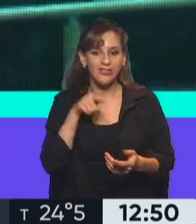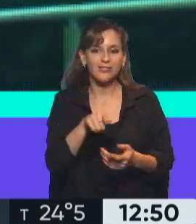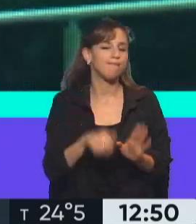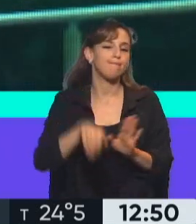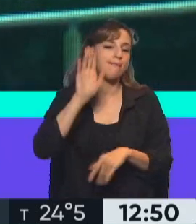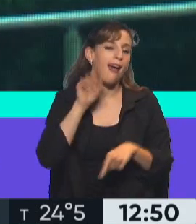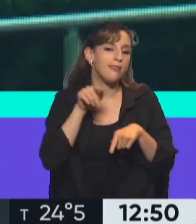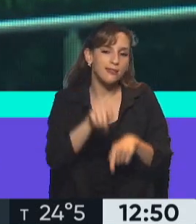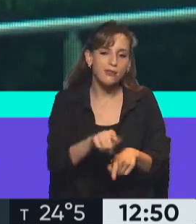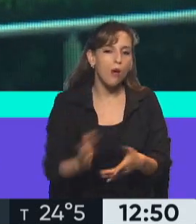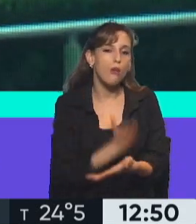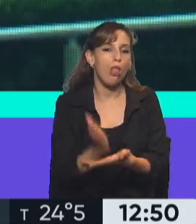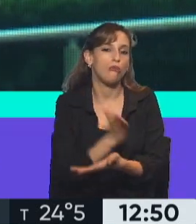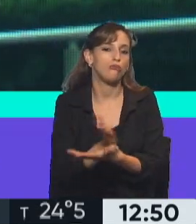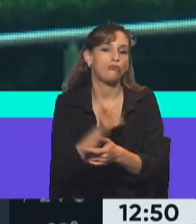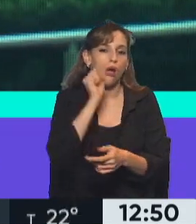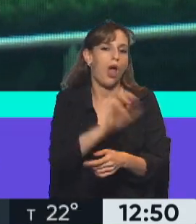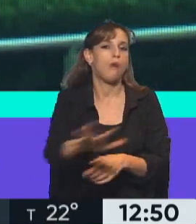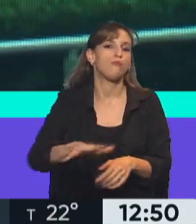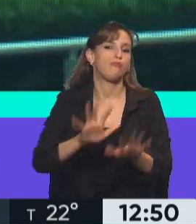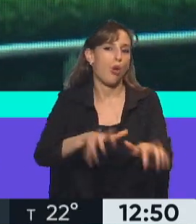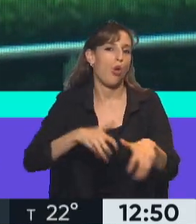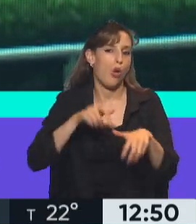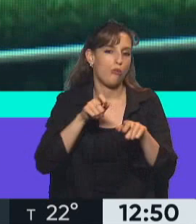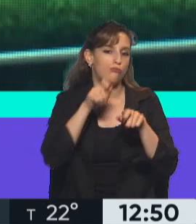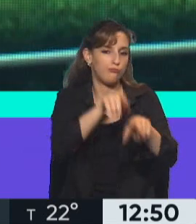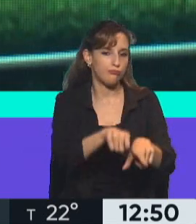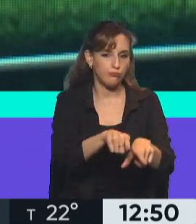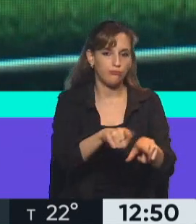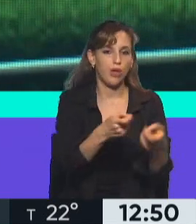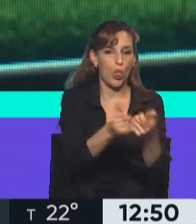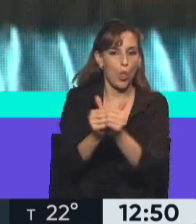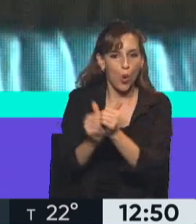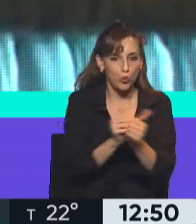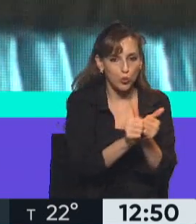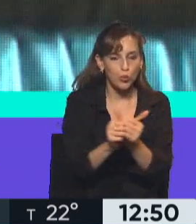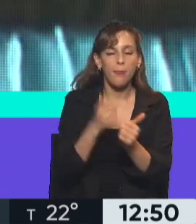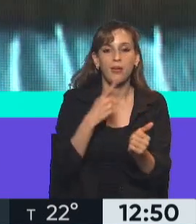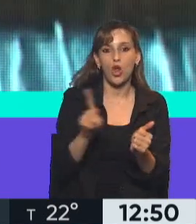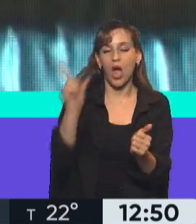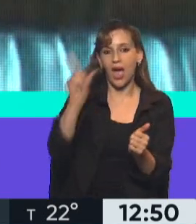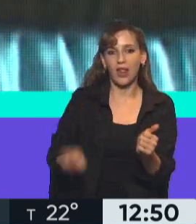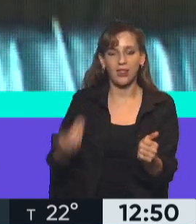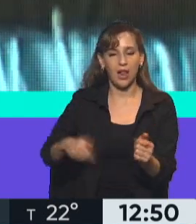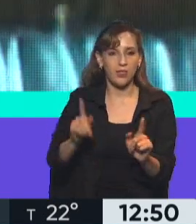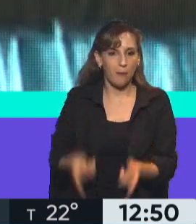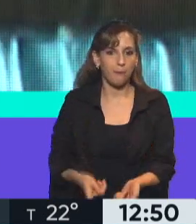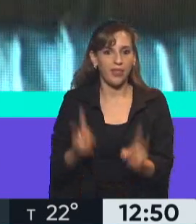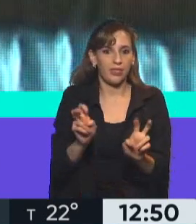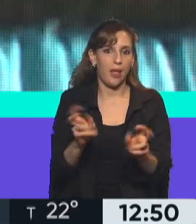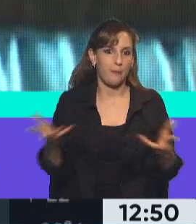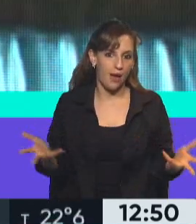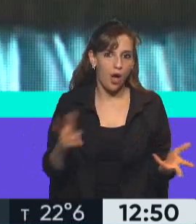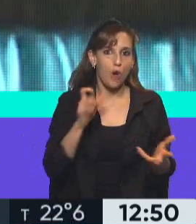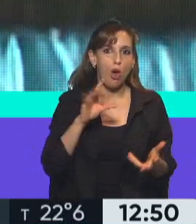producción agroindustrial, si se quiere, porque también hay zonas muy industrializadas. Bueno, la Argentina también tiene una producción agropecuaria muy importante y los